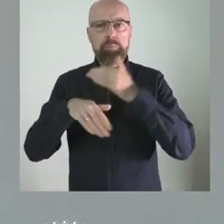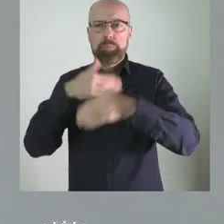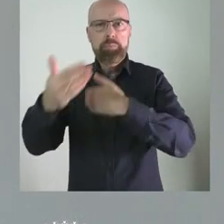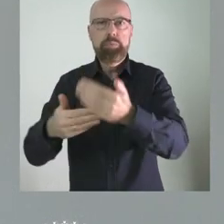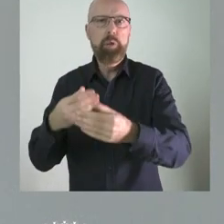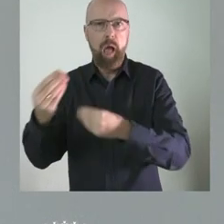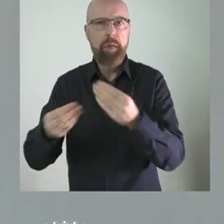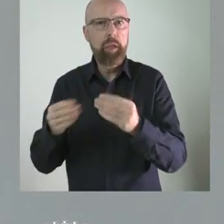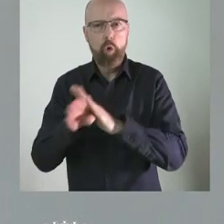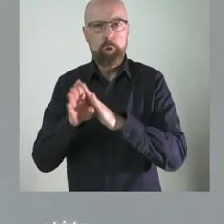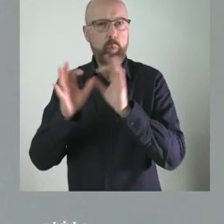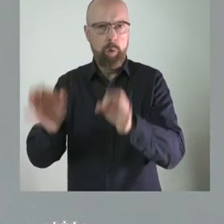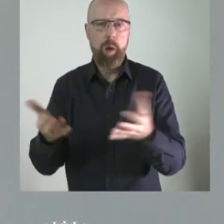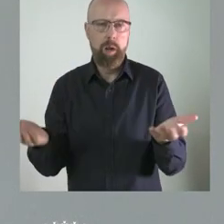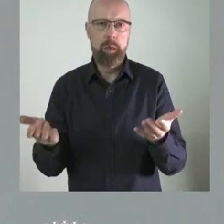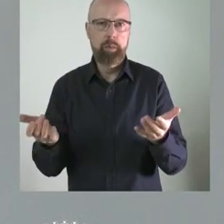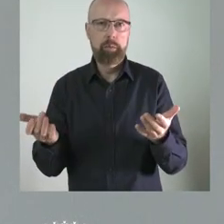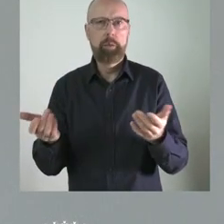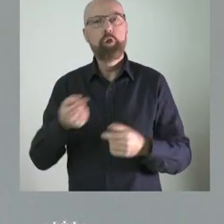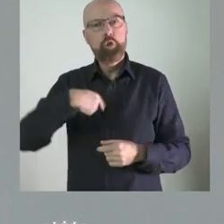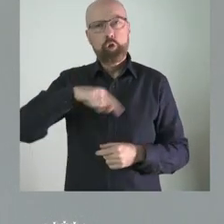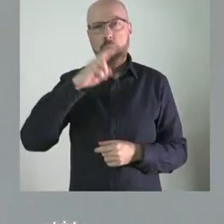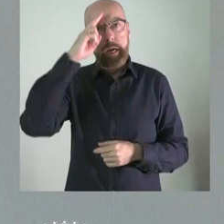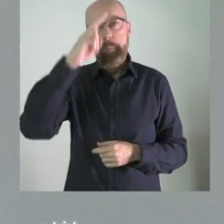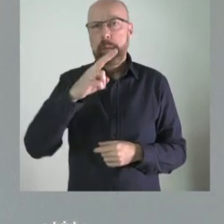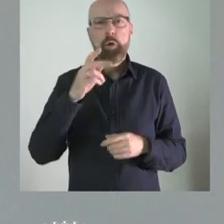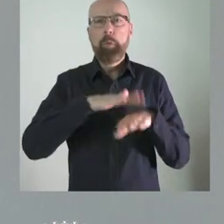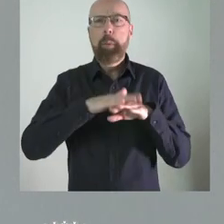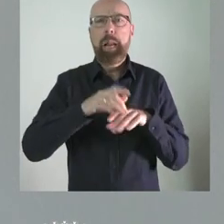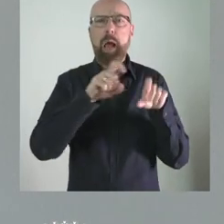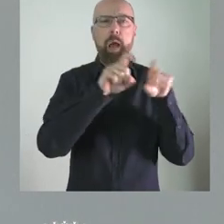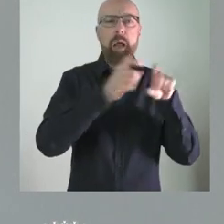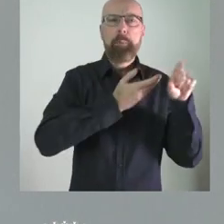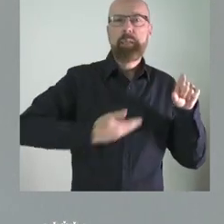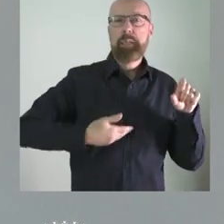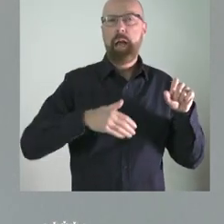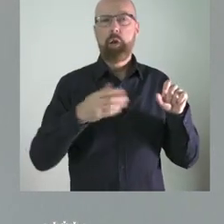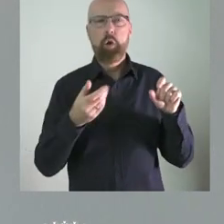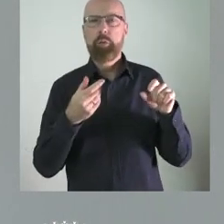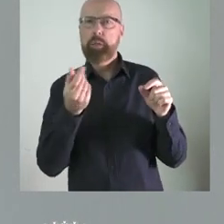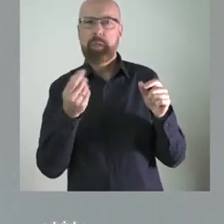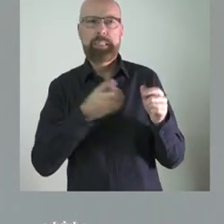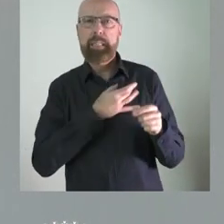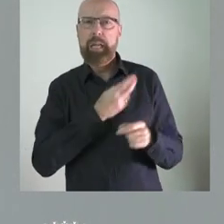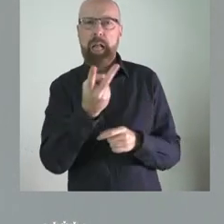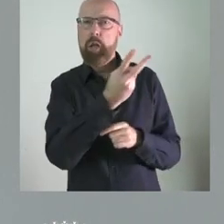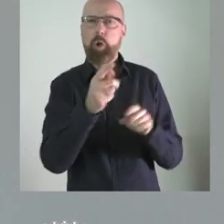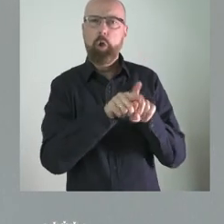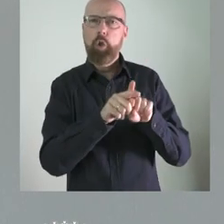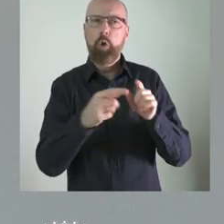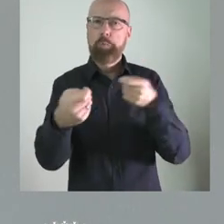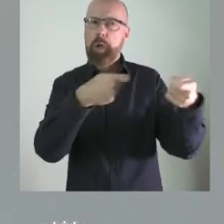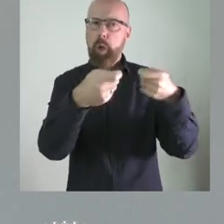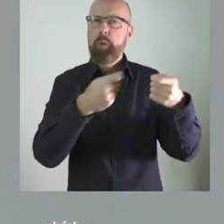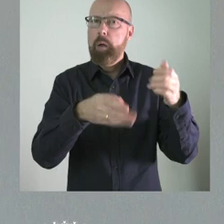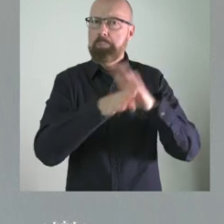y quiere decir por nuestra parte que tenemos el máximo respeto y que todo lo que hagamos es en el ámbito del cumplimiento de las leyes y en la garantía de